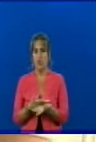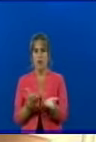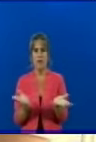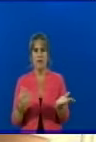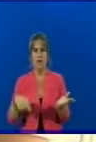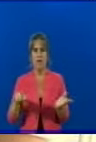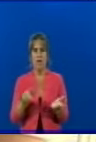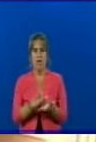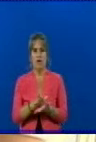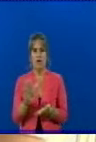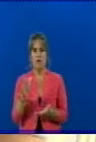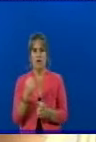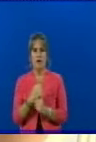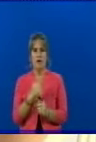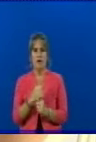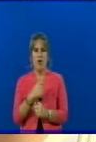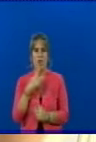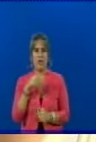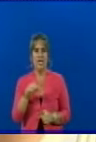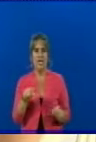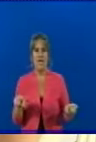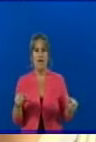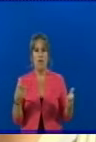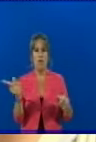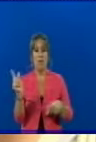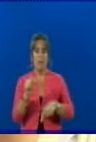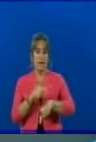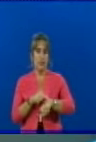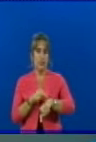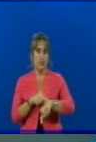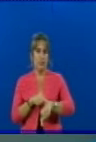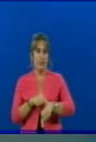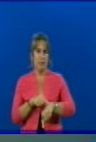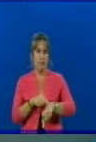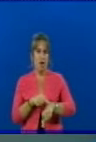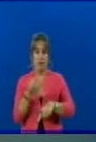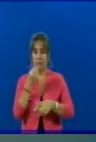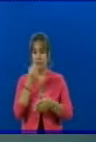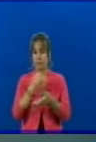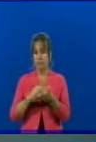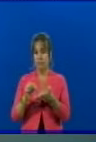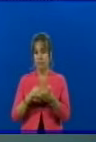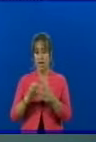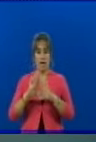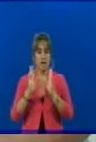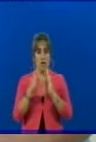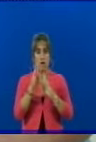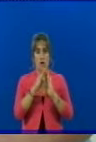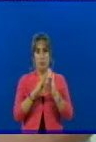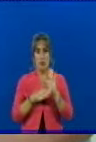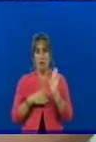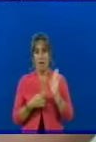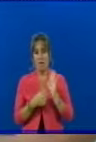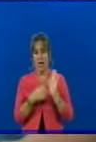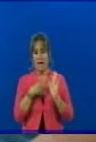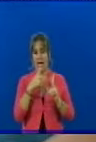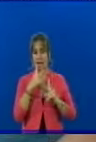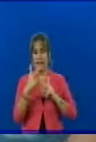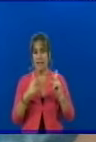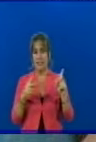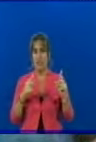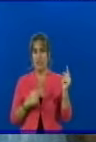El compromiso de los trabajadores es cumplir en el menor tiempo posible con la canasta básica y todos los programas que estamos atendiendo en este